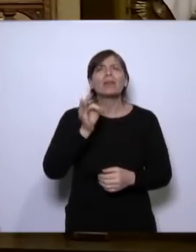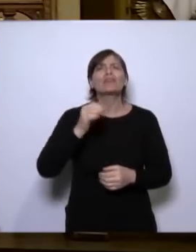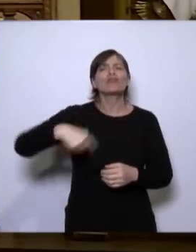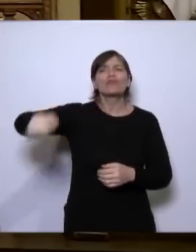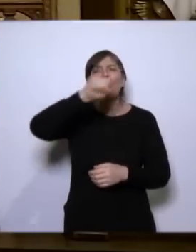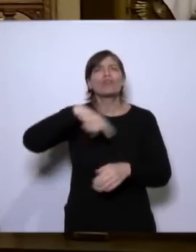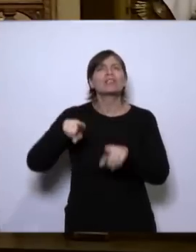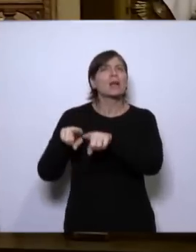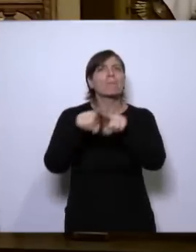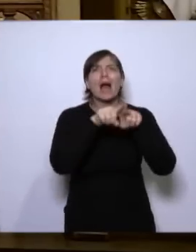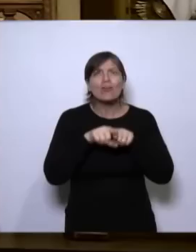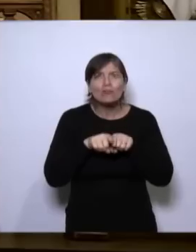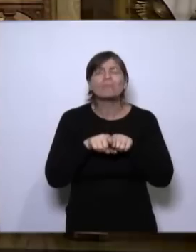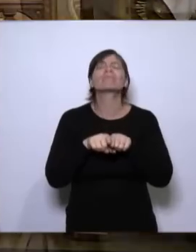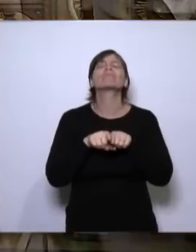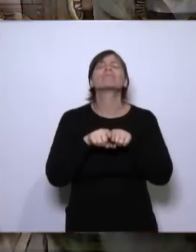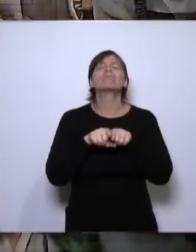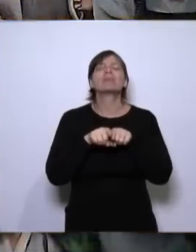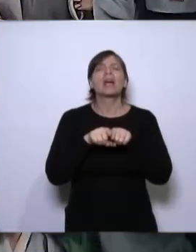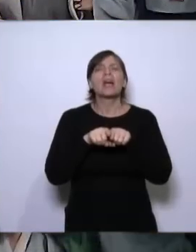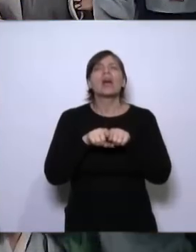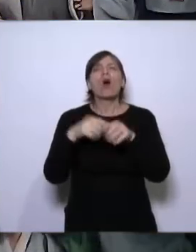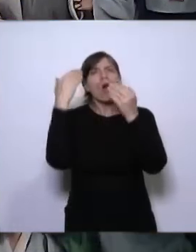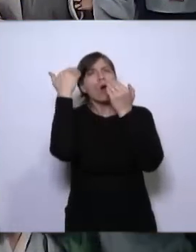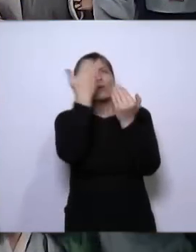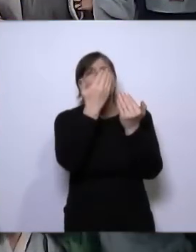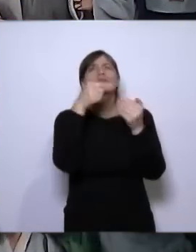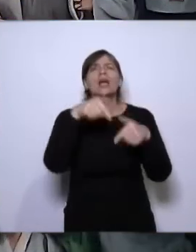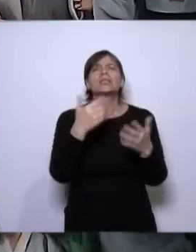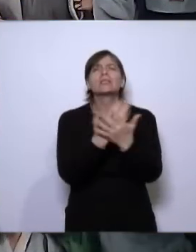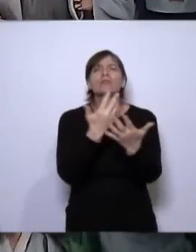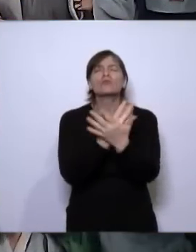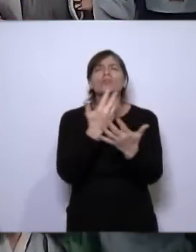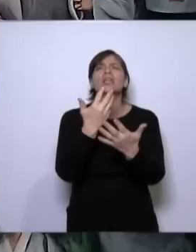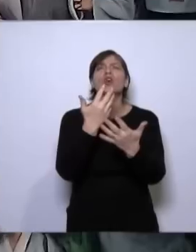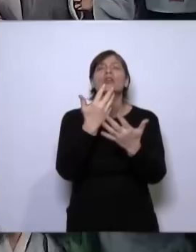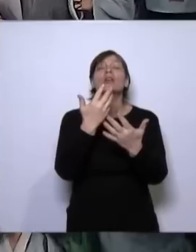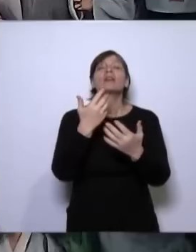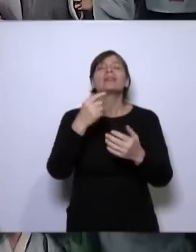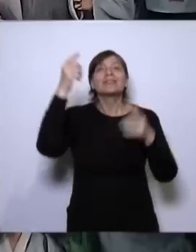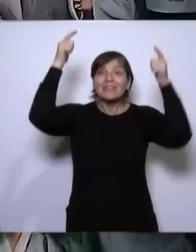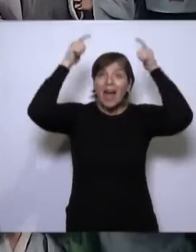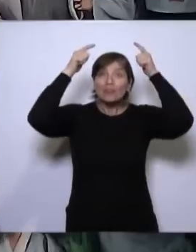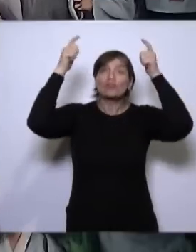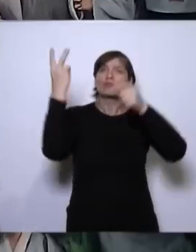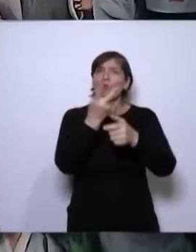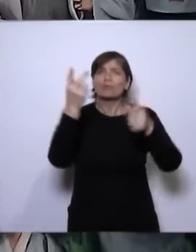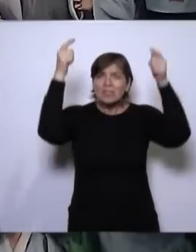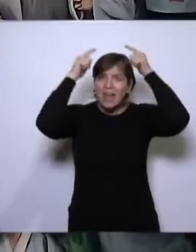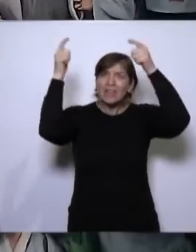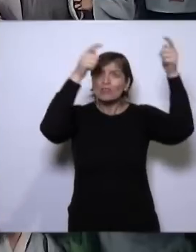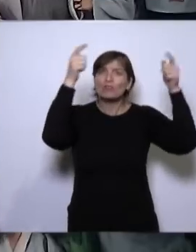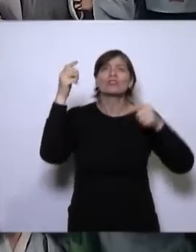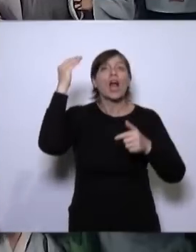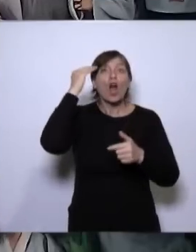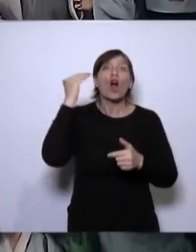sabiéndonos hermanos en Cristo, veneramos a los santos y beatos mártires coreanos y damos